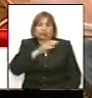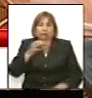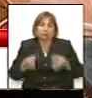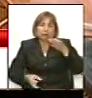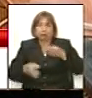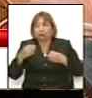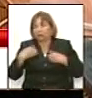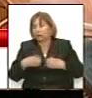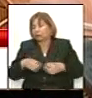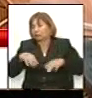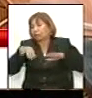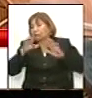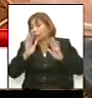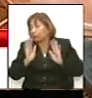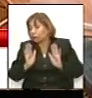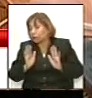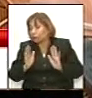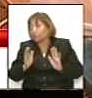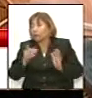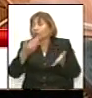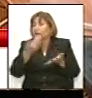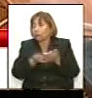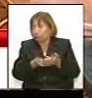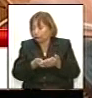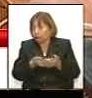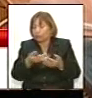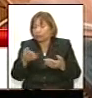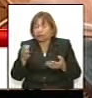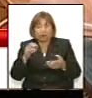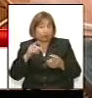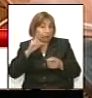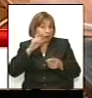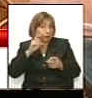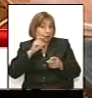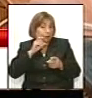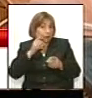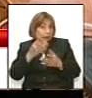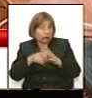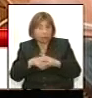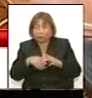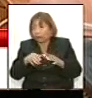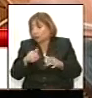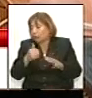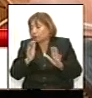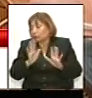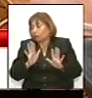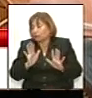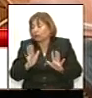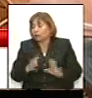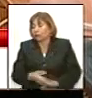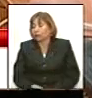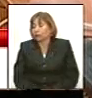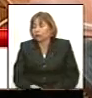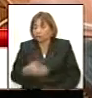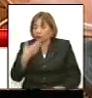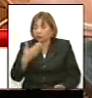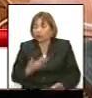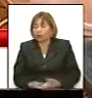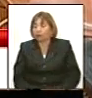que evalúen si es que él efectivamente es un acosador sexual o no. Ese es otro tamiz que no nos toca. Gracias,